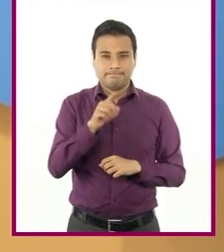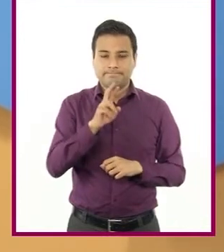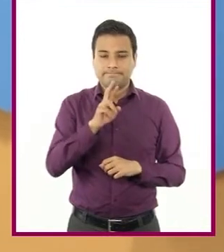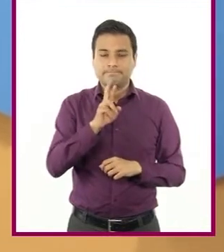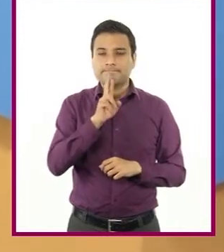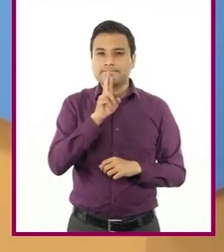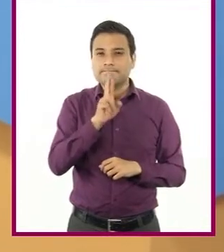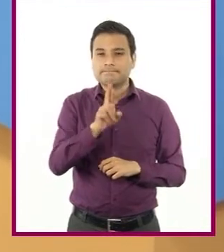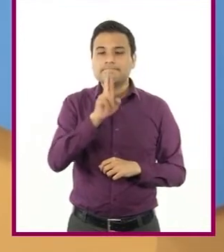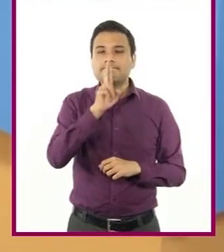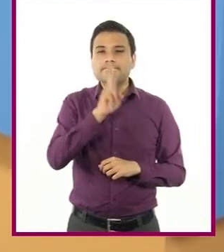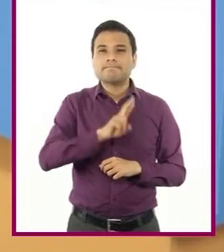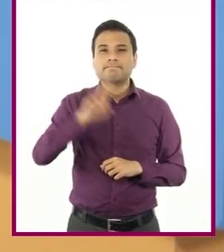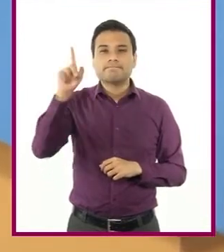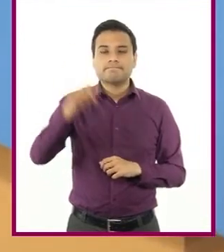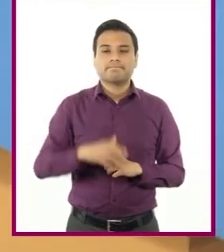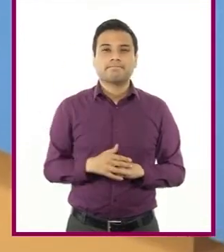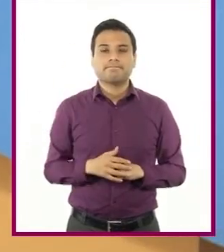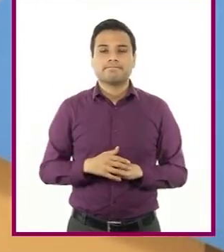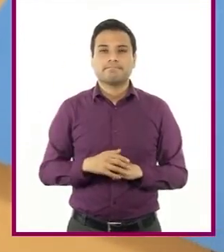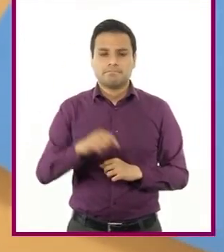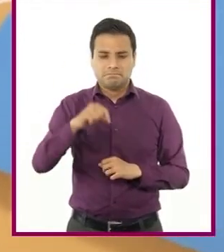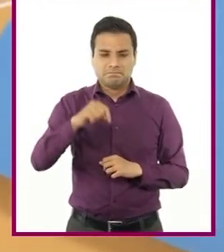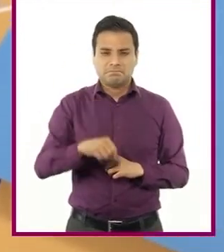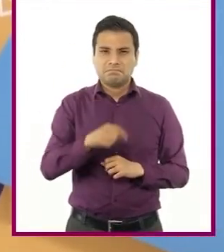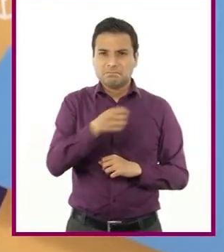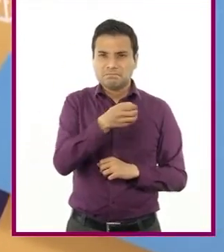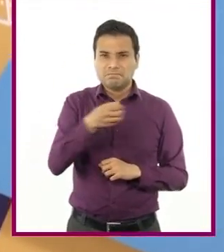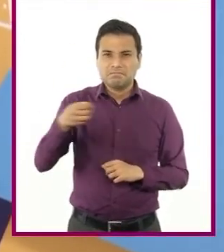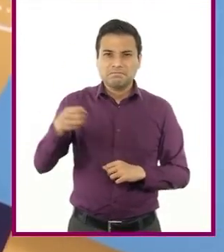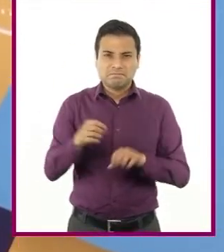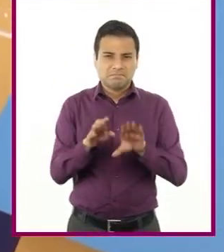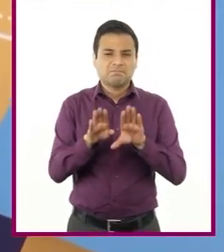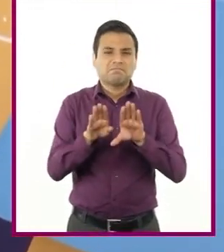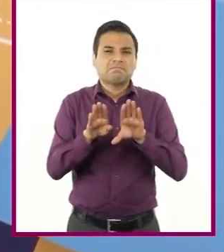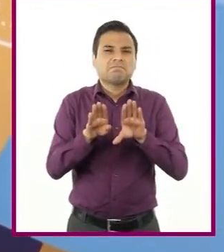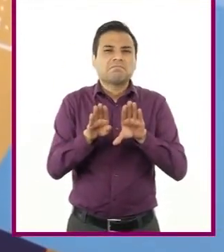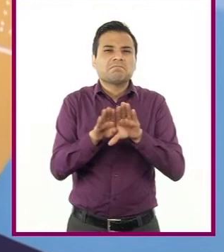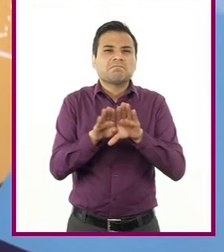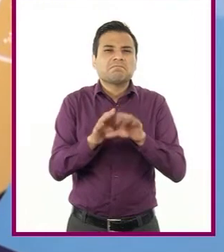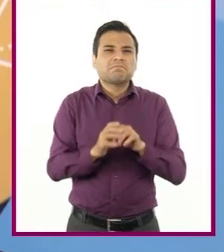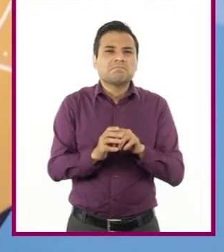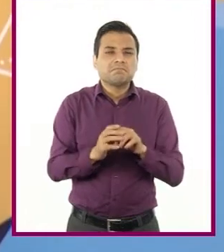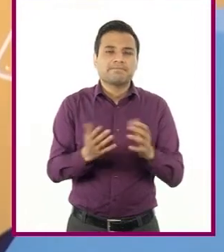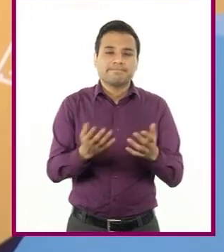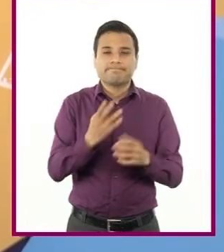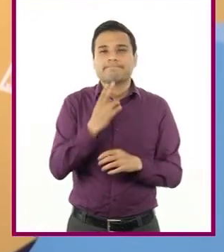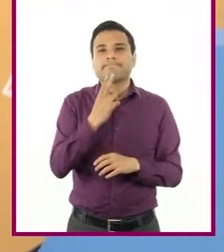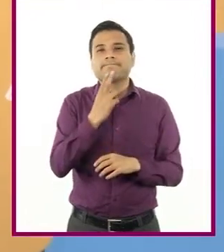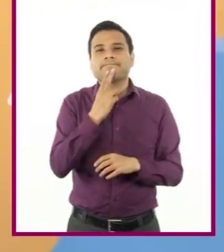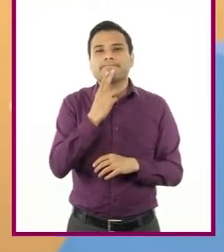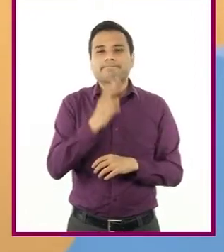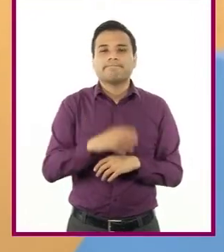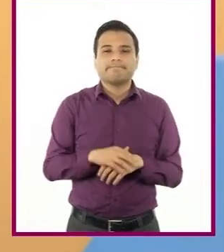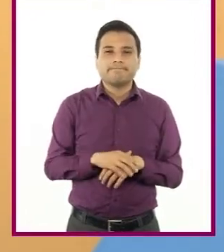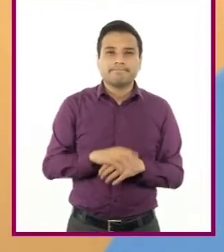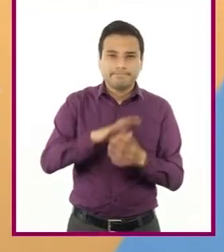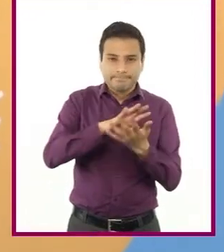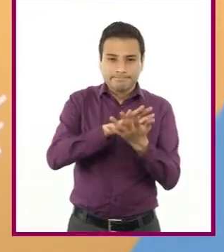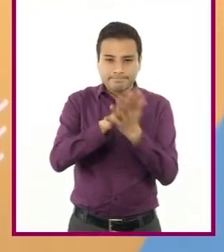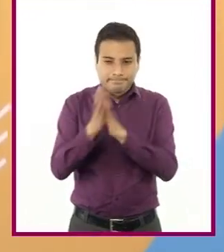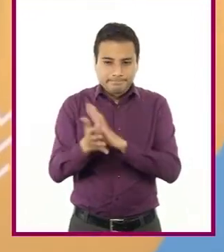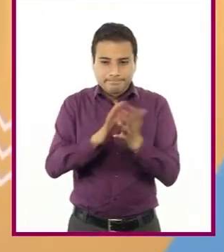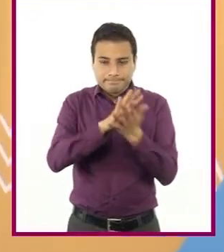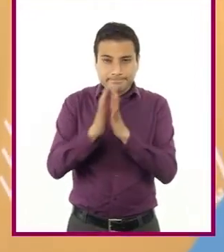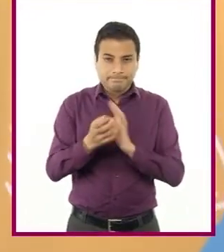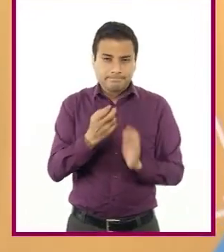manera. La manera como hemos realizado las conversiones, es decir, usando el factor de conversión, es la base para la forma